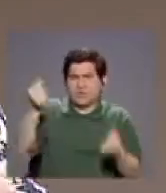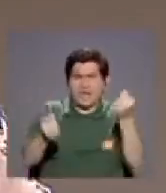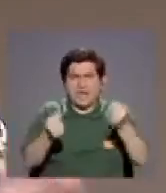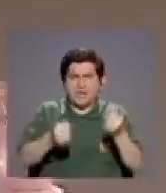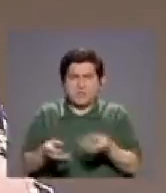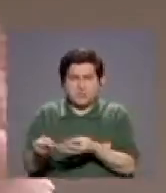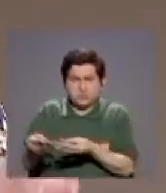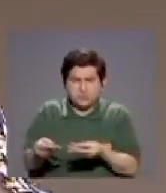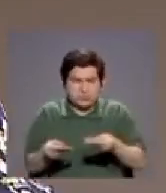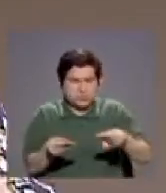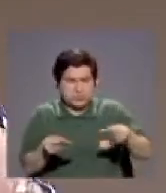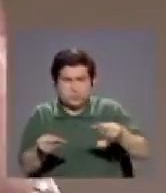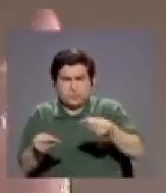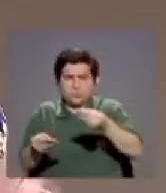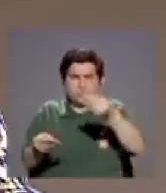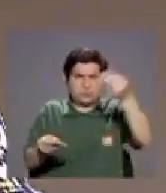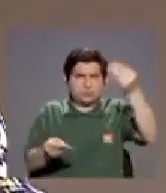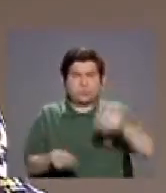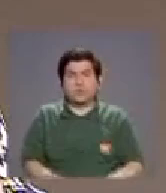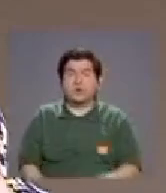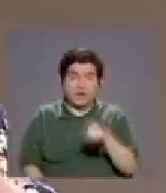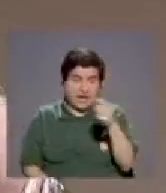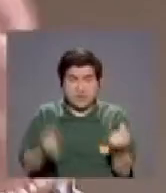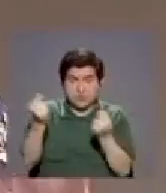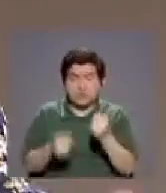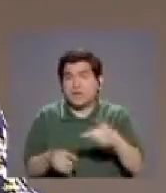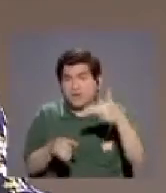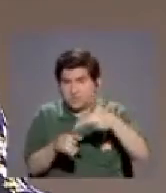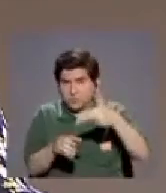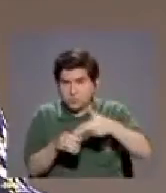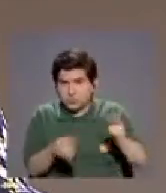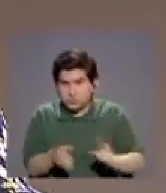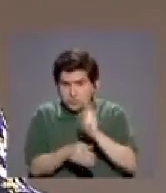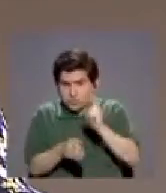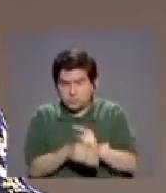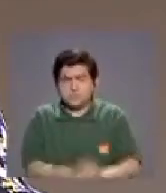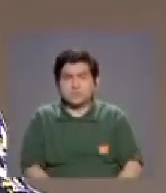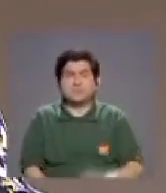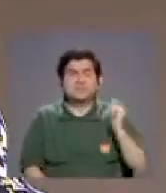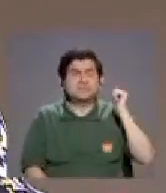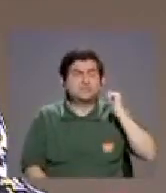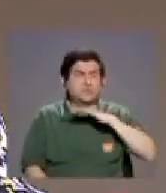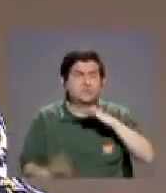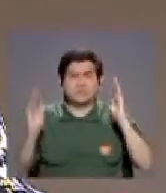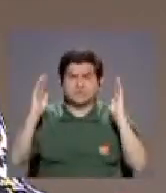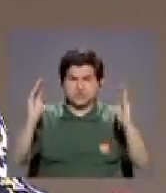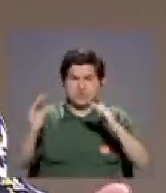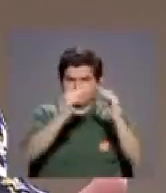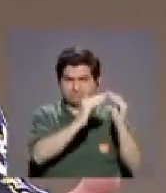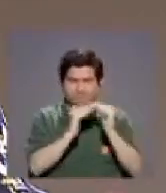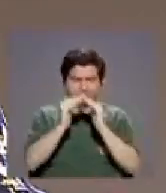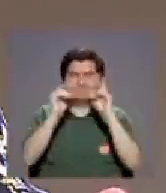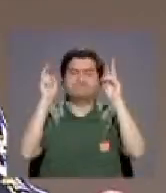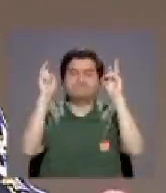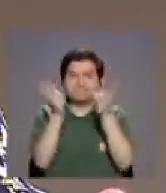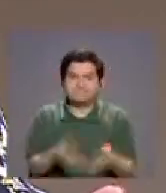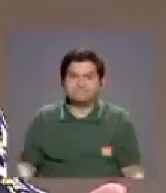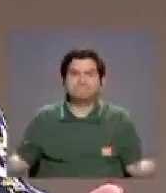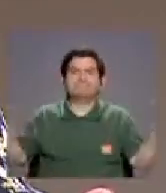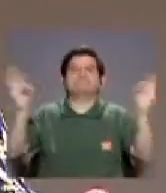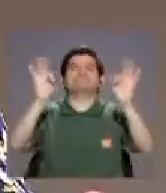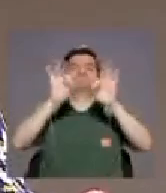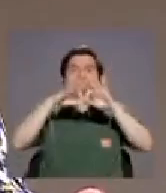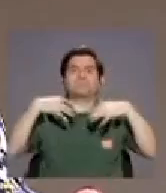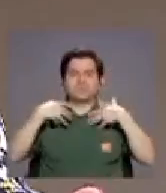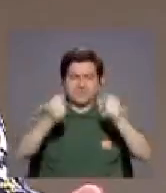de combustión, de gasolina o ya sea de diésel, la contaminación en las grandes ciudades es otro de los temas importantes de